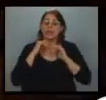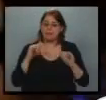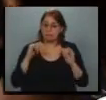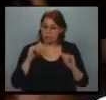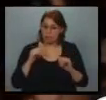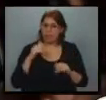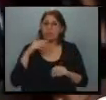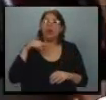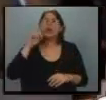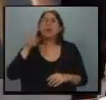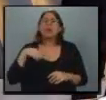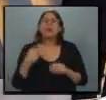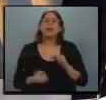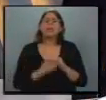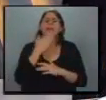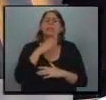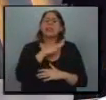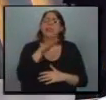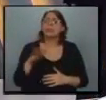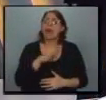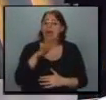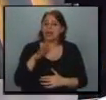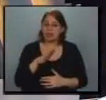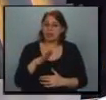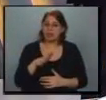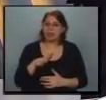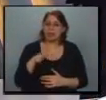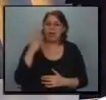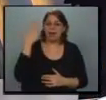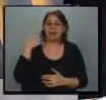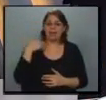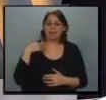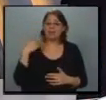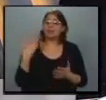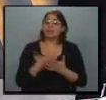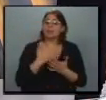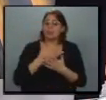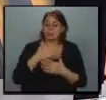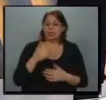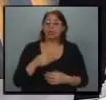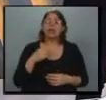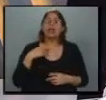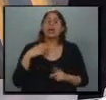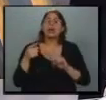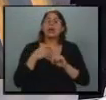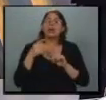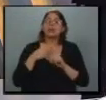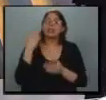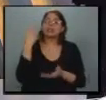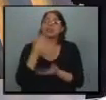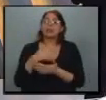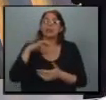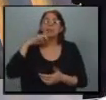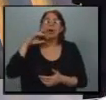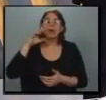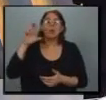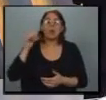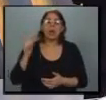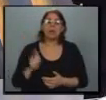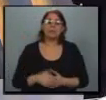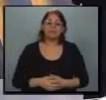cómo amaneció hoy ese barrio que debe estar consternado por lo que ocurrió anoche, vamos a tomar contacto con nuestro móvil. Allí está Paula D'Ambrosio.